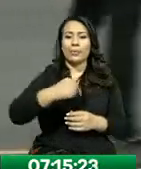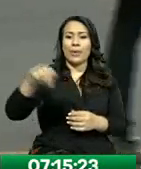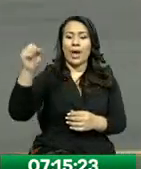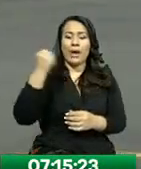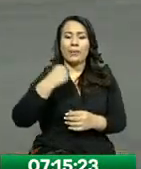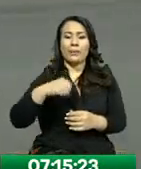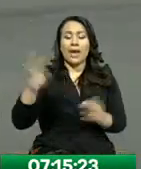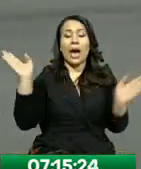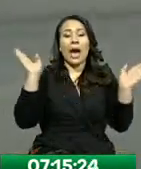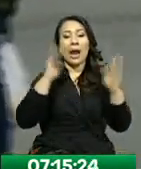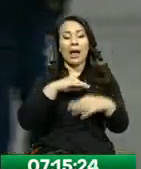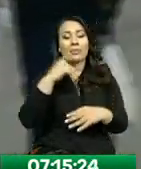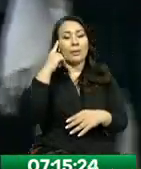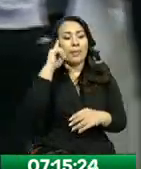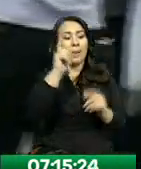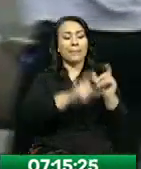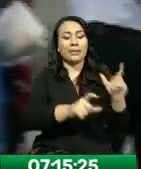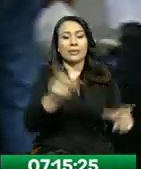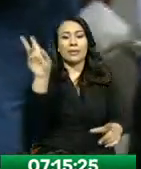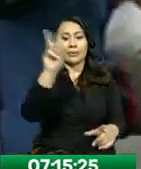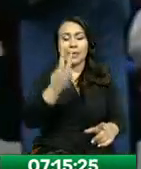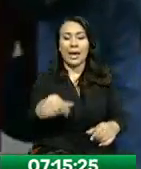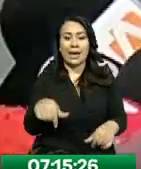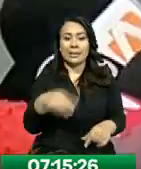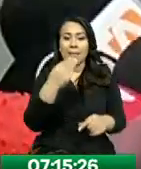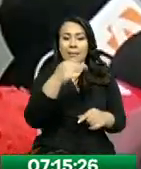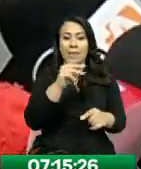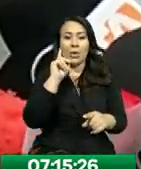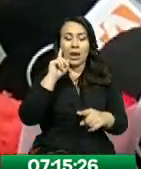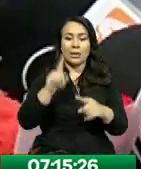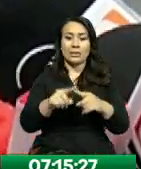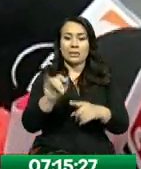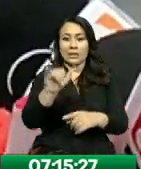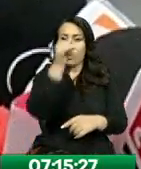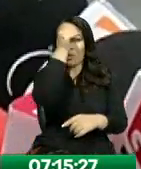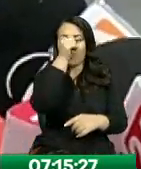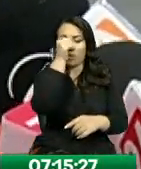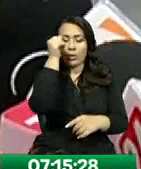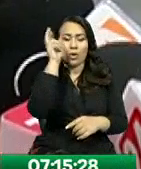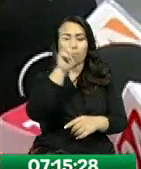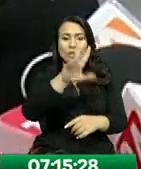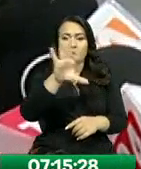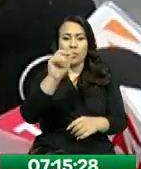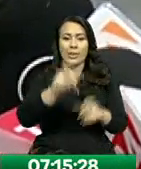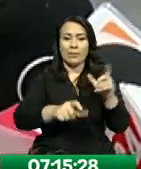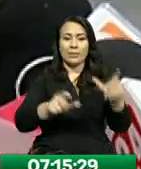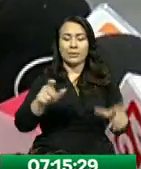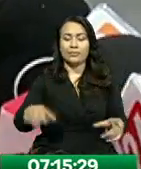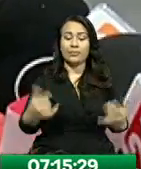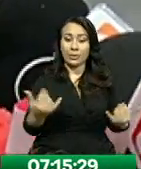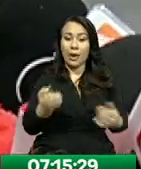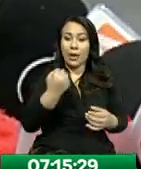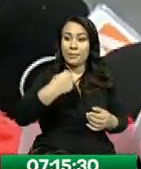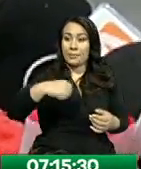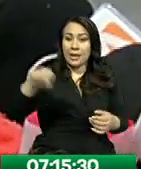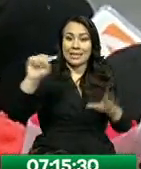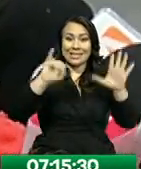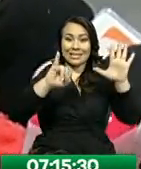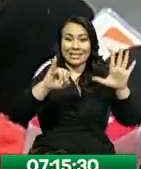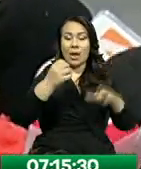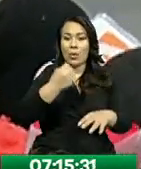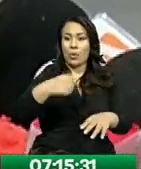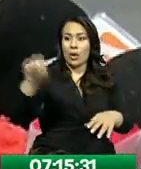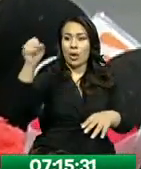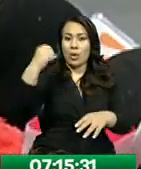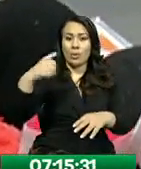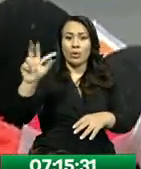ejecutarán entre este miércoles y el fin de semana. 250 personas. Los vuelos que están saliendo, estos 6 vuelos que salen, 3